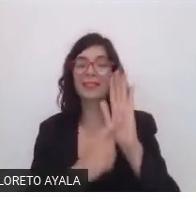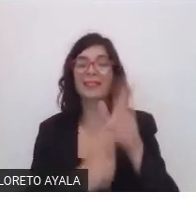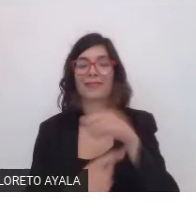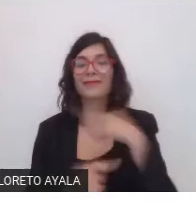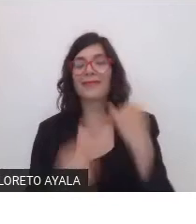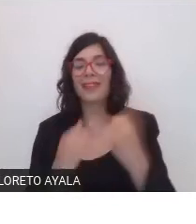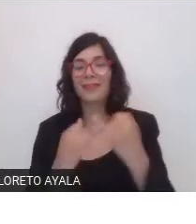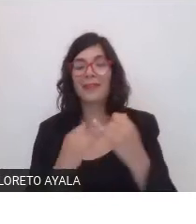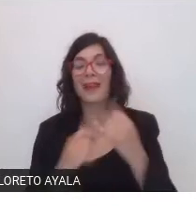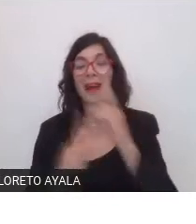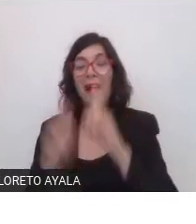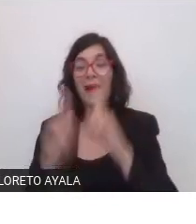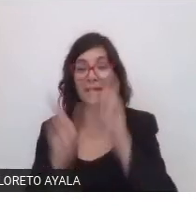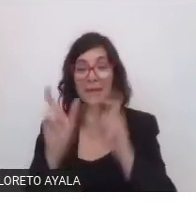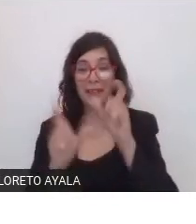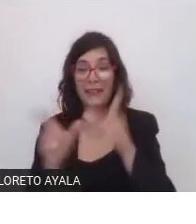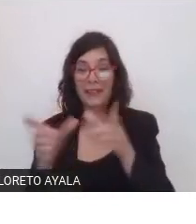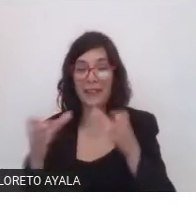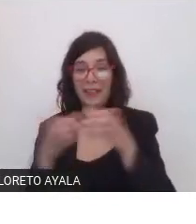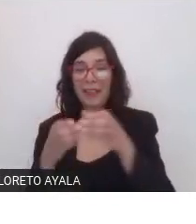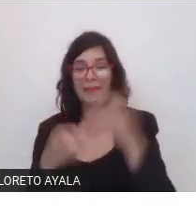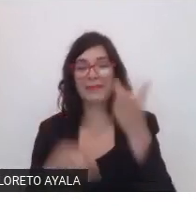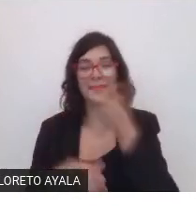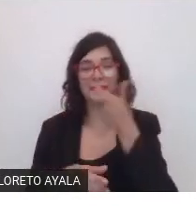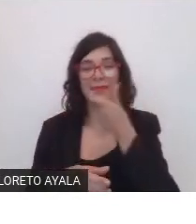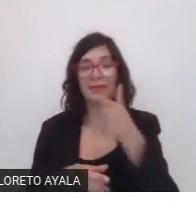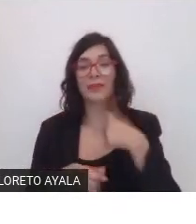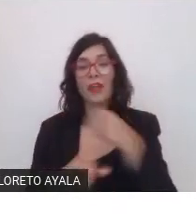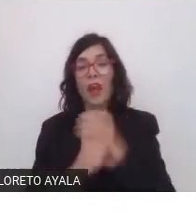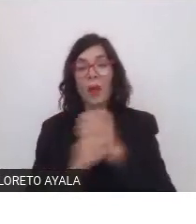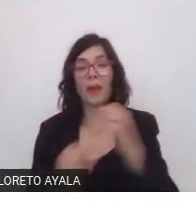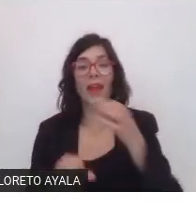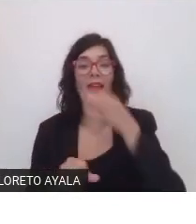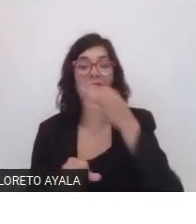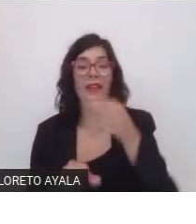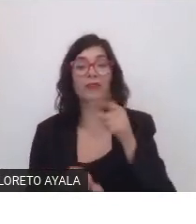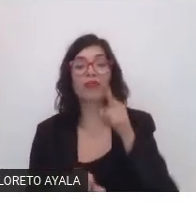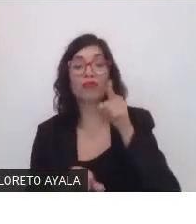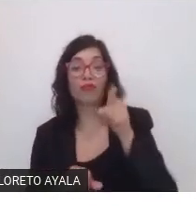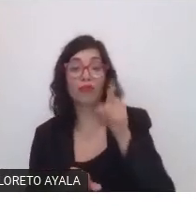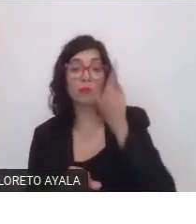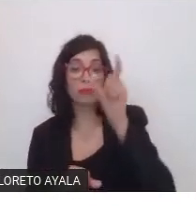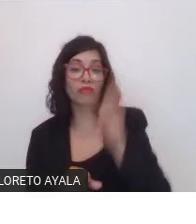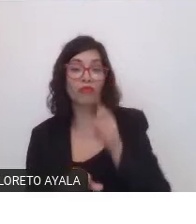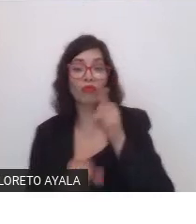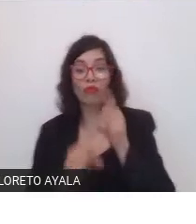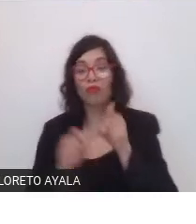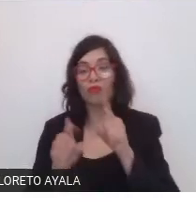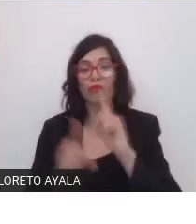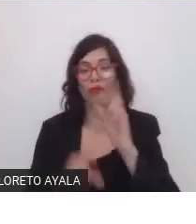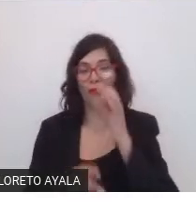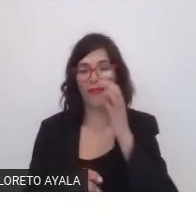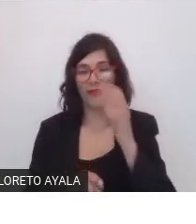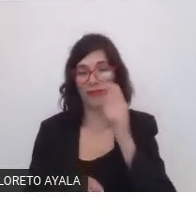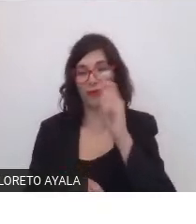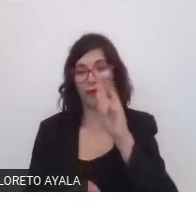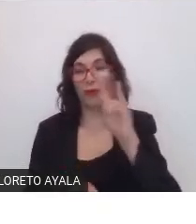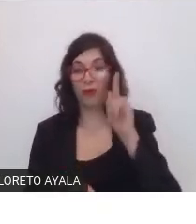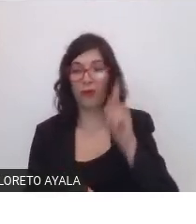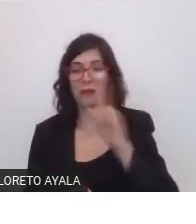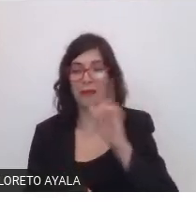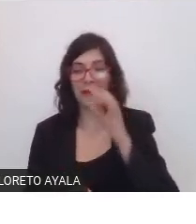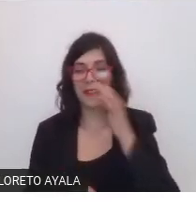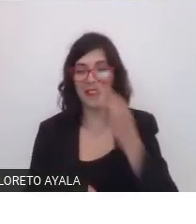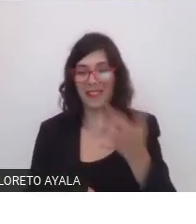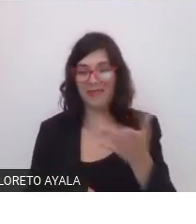reían mucho. Yo, por un tema de formación, no puedo tutear a las personas, a ciertas personas que han sido trascendentes en mi